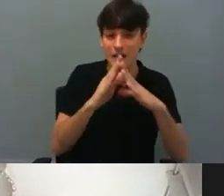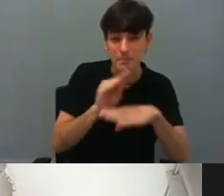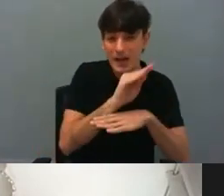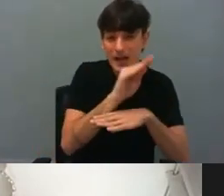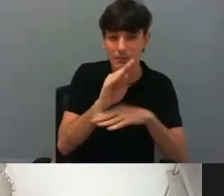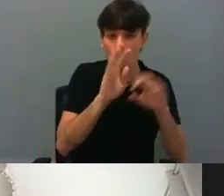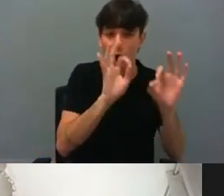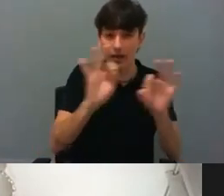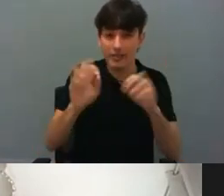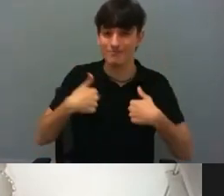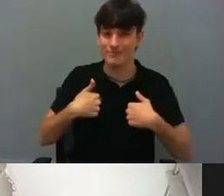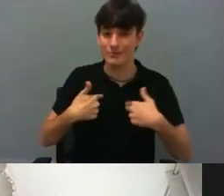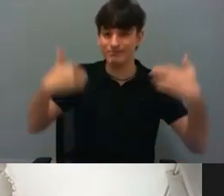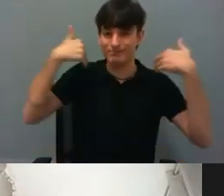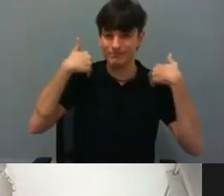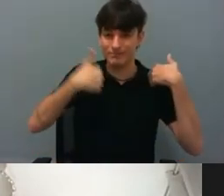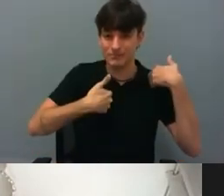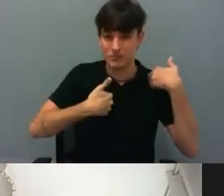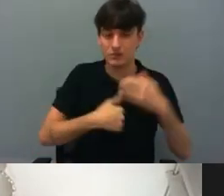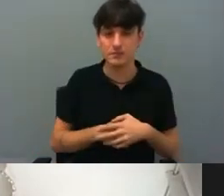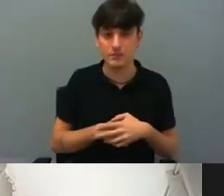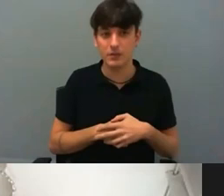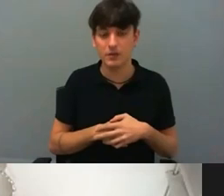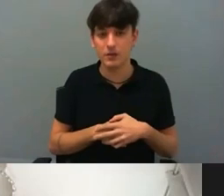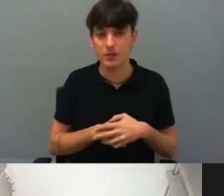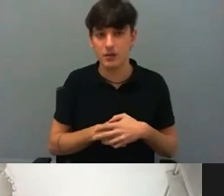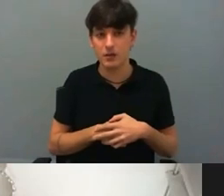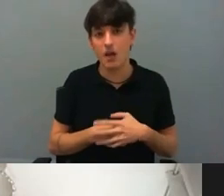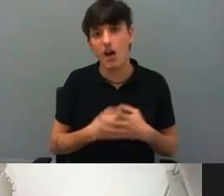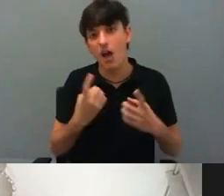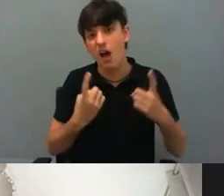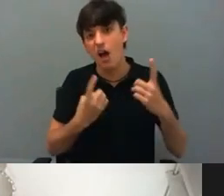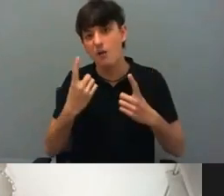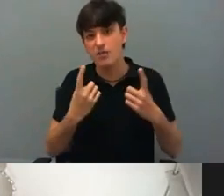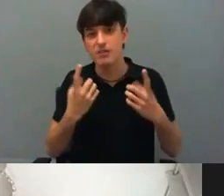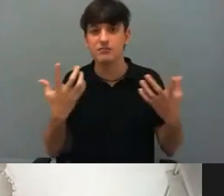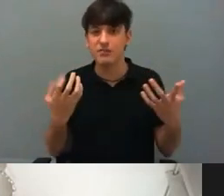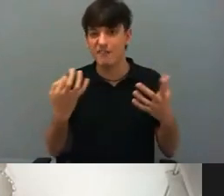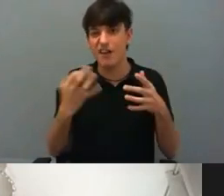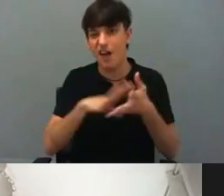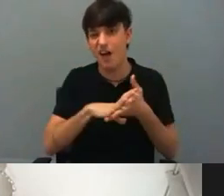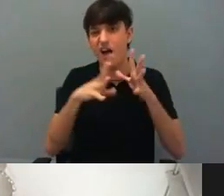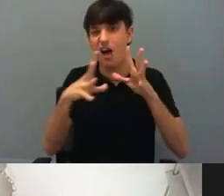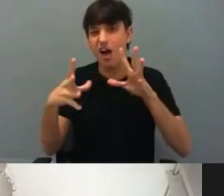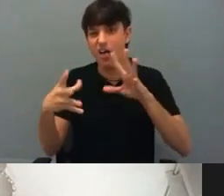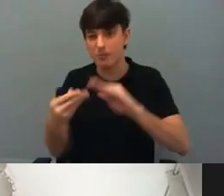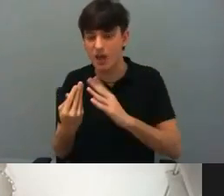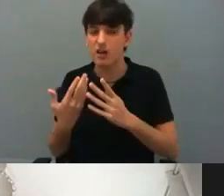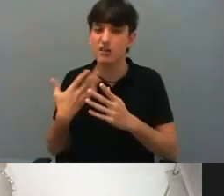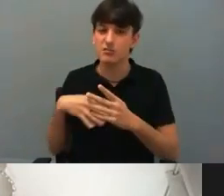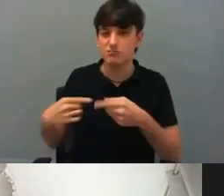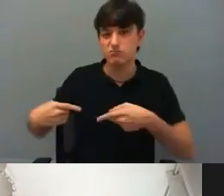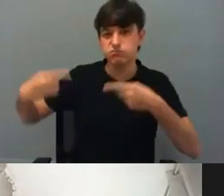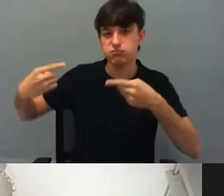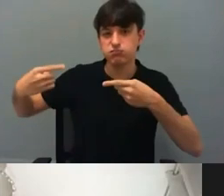yo. No oculto tampoco que a veces había que hacer reajustes y surgían roces, como en